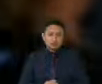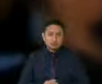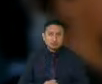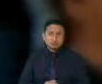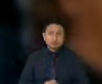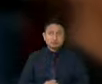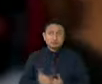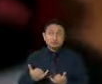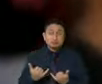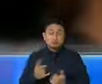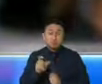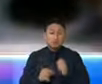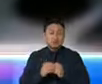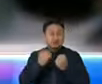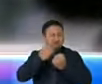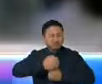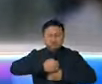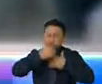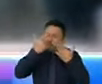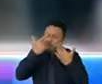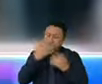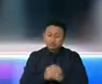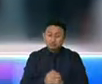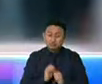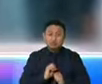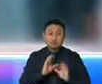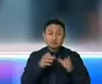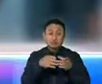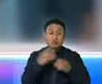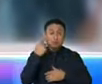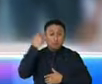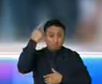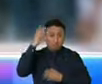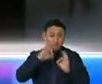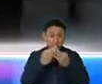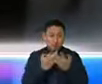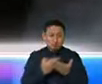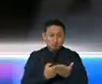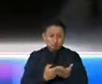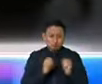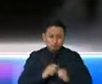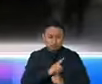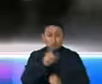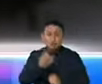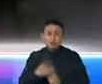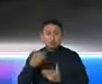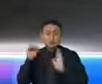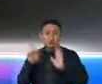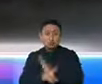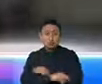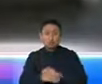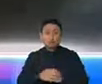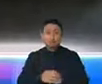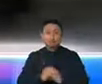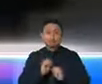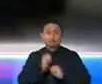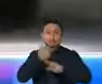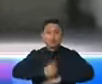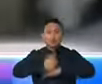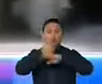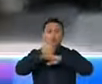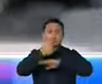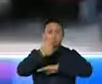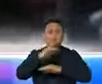de expresiones de indignación y luego de una reunión con el Comité de Padres de Familia y los denunciantes, el inspector general de la